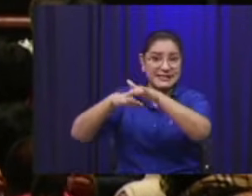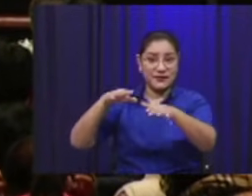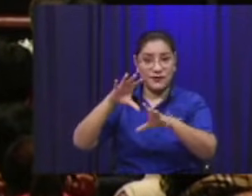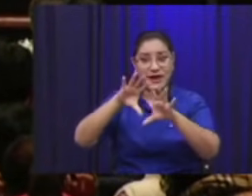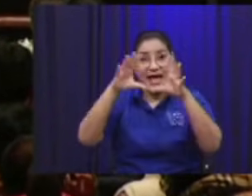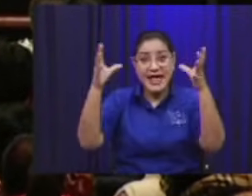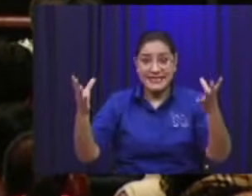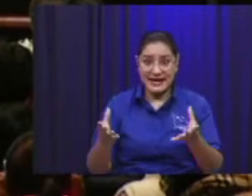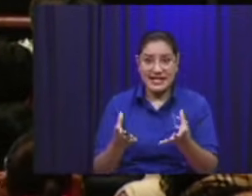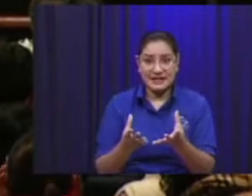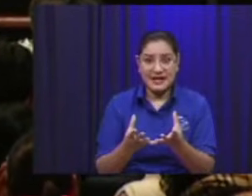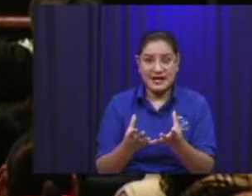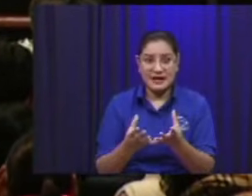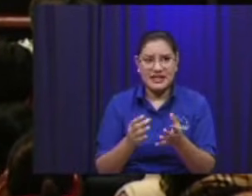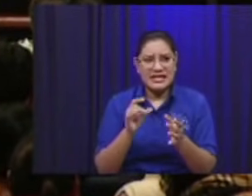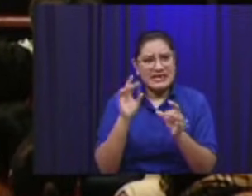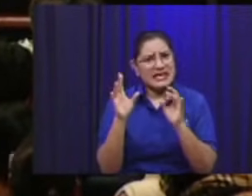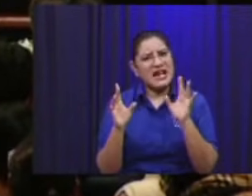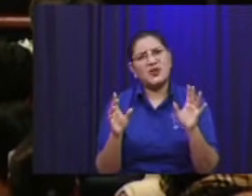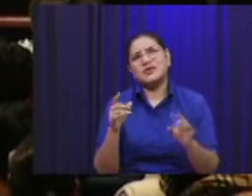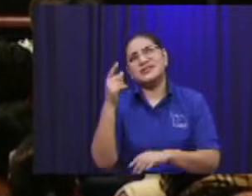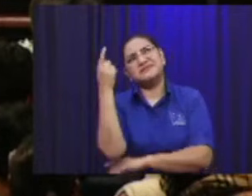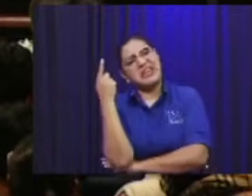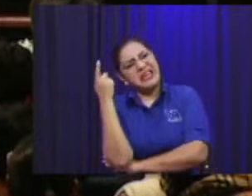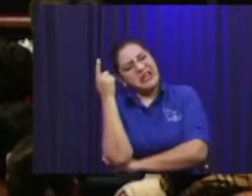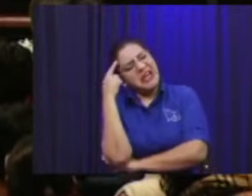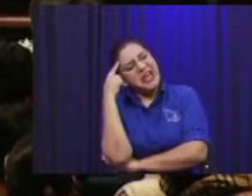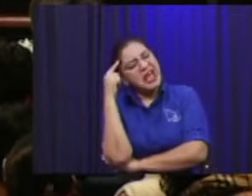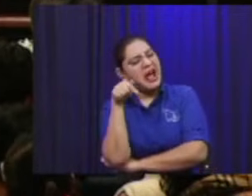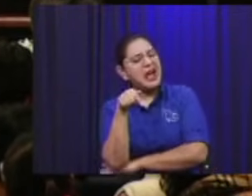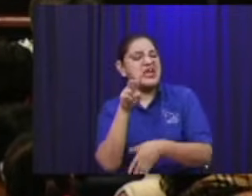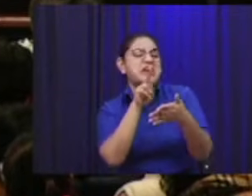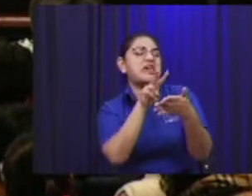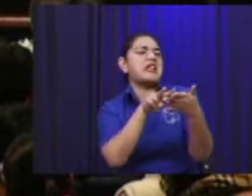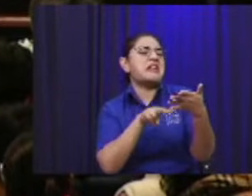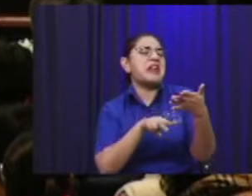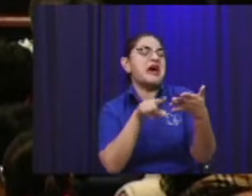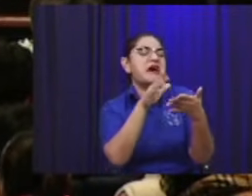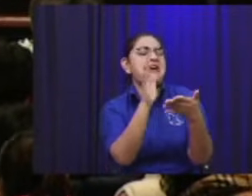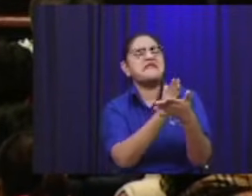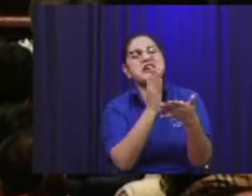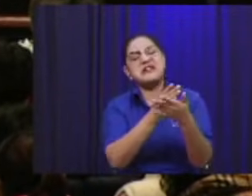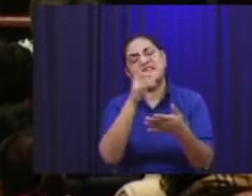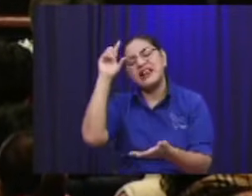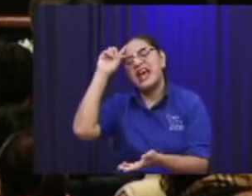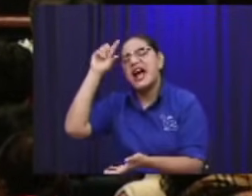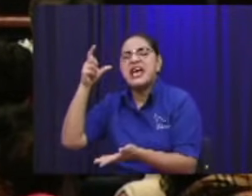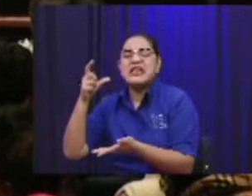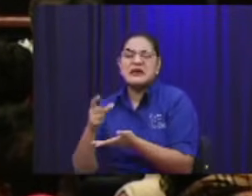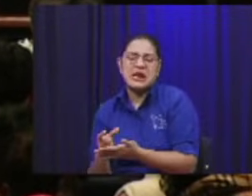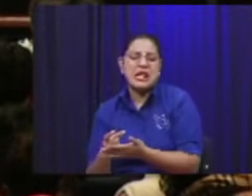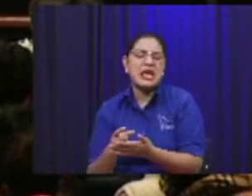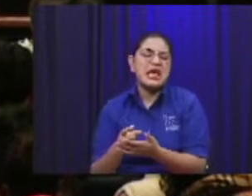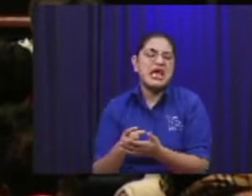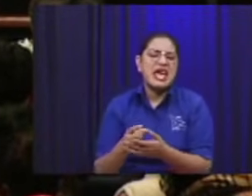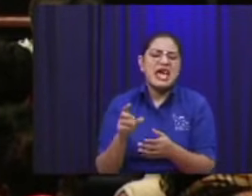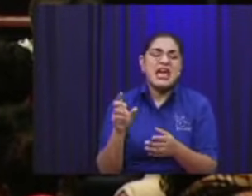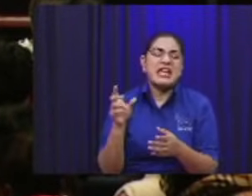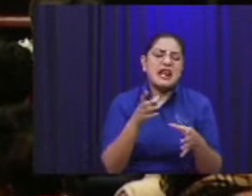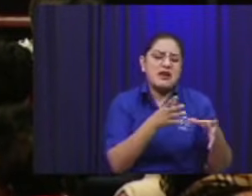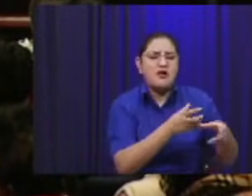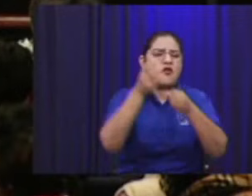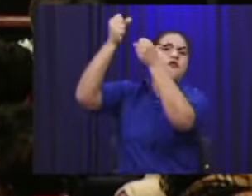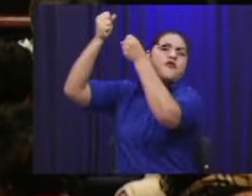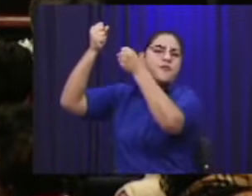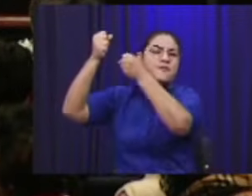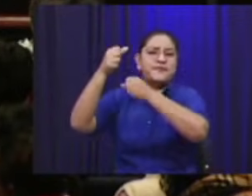piensan que es el único pasaje por en el cual nosotros nos basamos para creer en el arpa son en el arrebatamiento